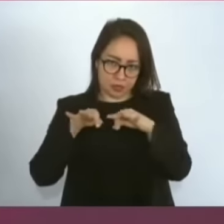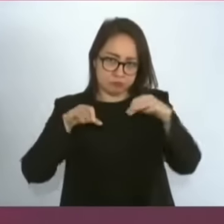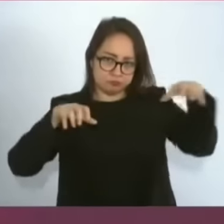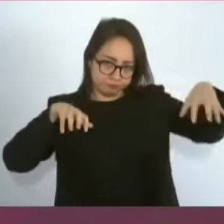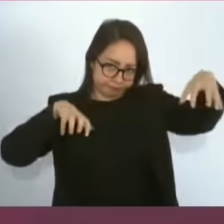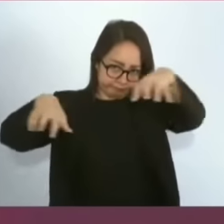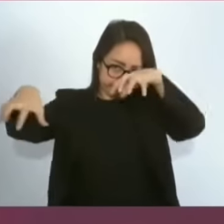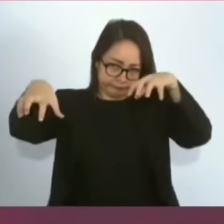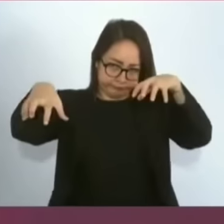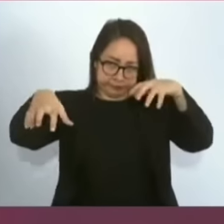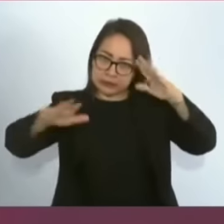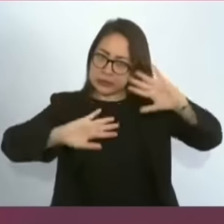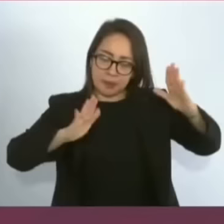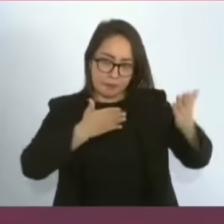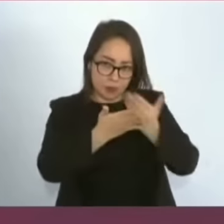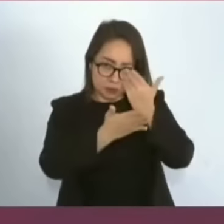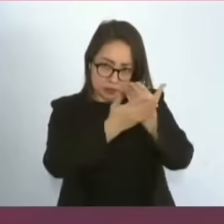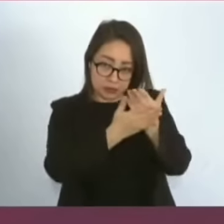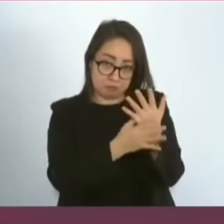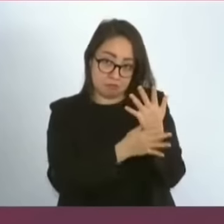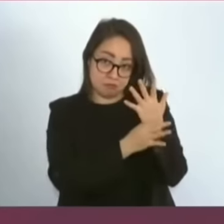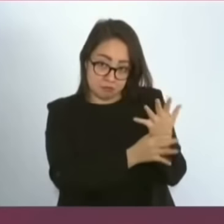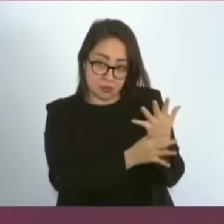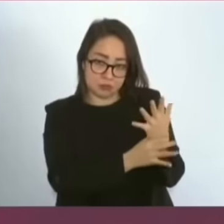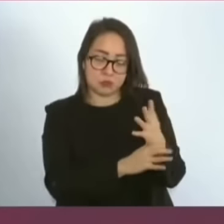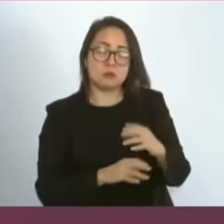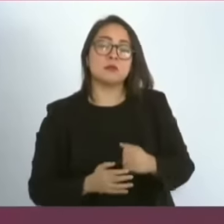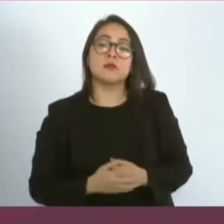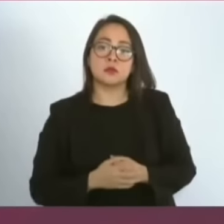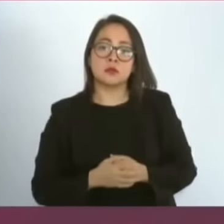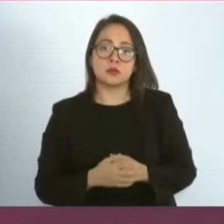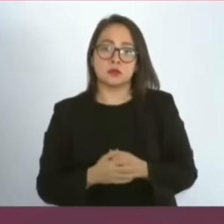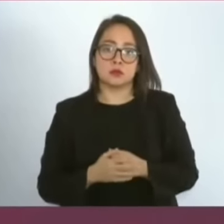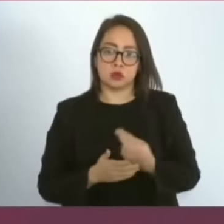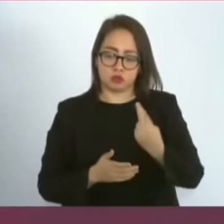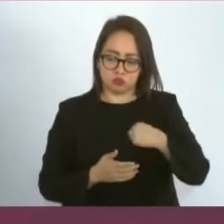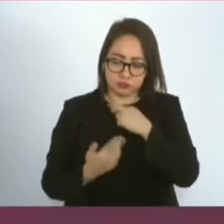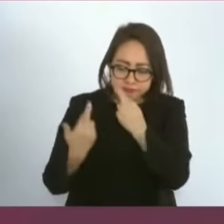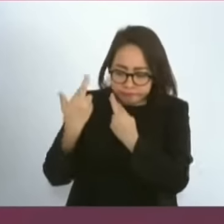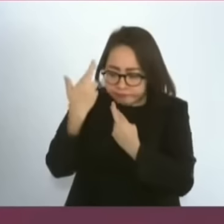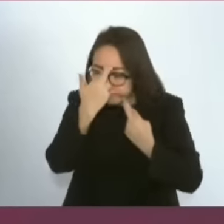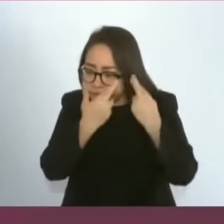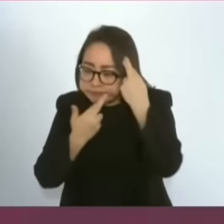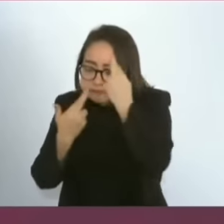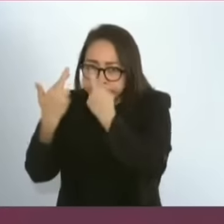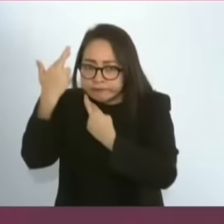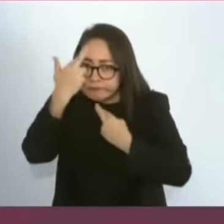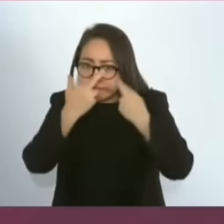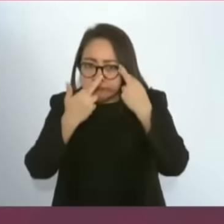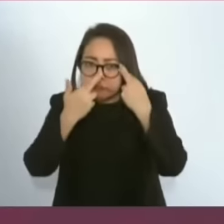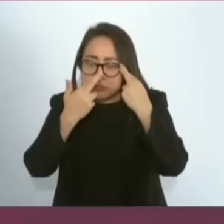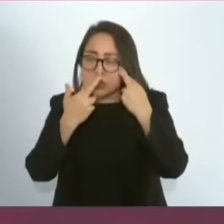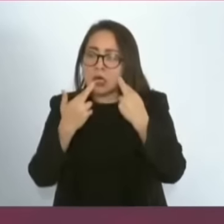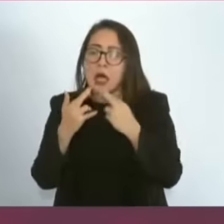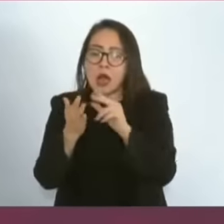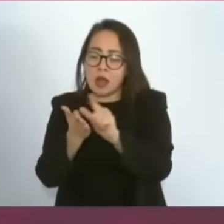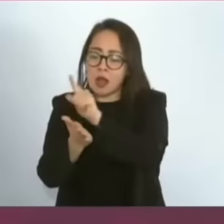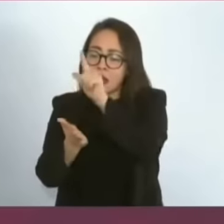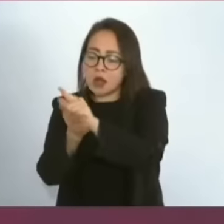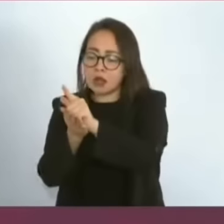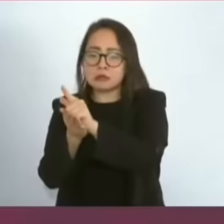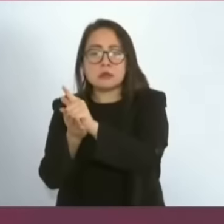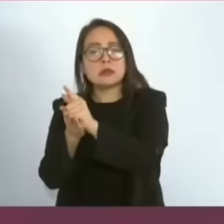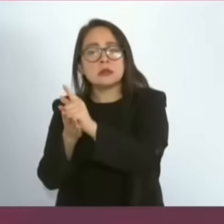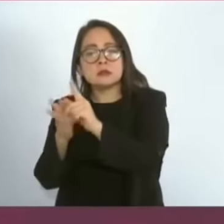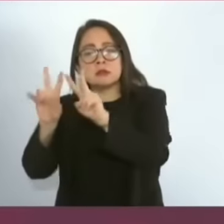Vamos a revisar la contrarreforma laboral de Zedillo, la de